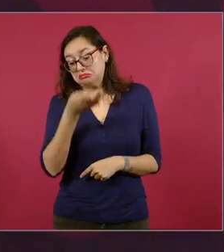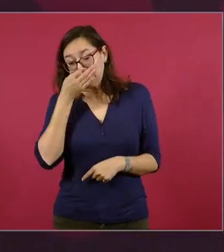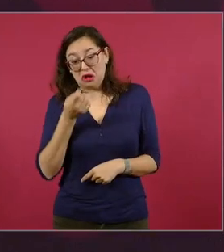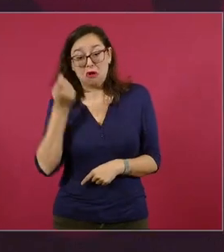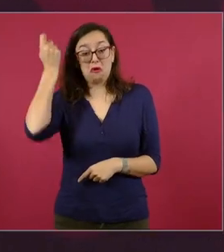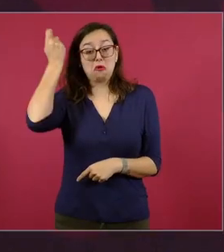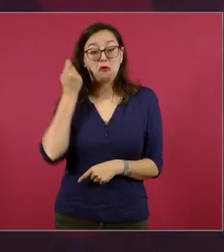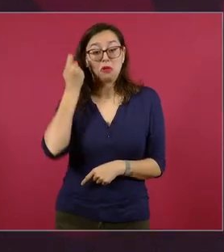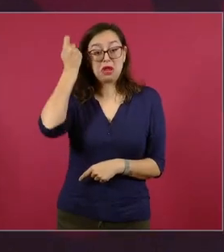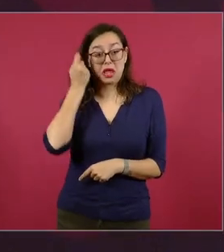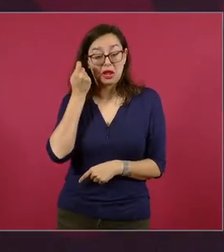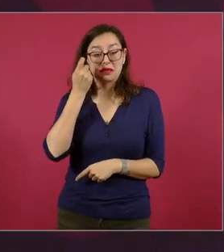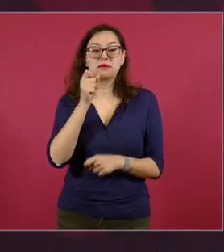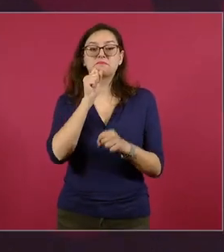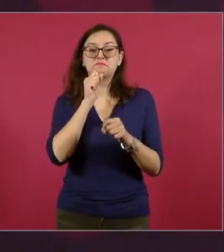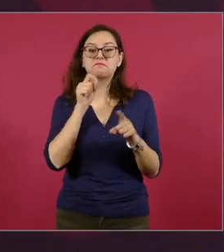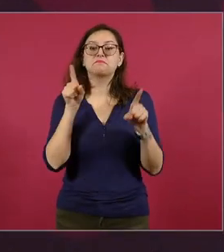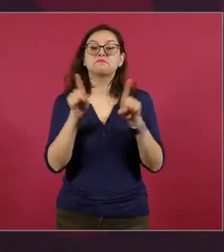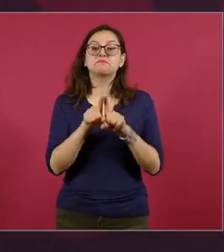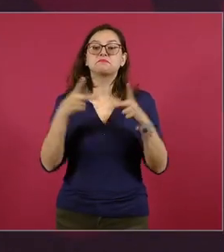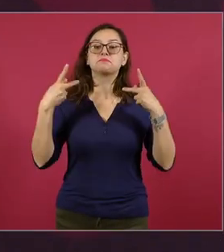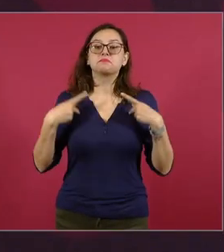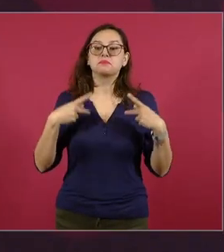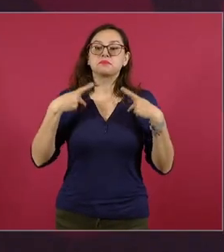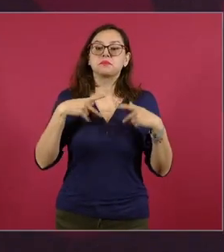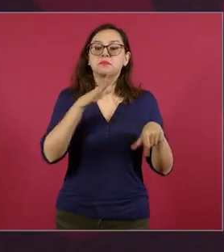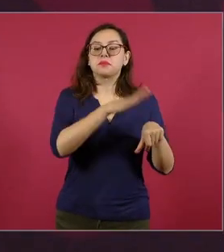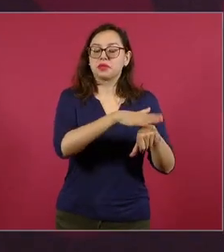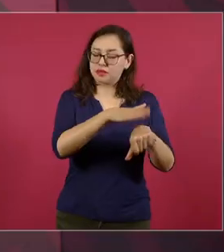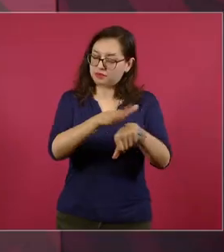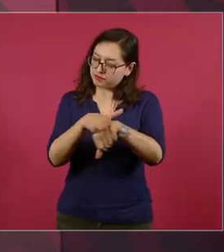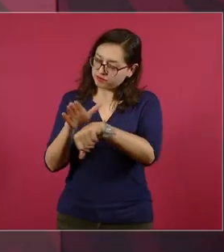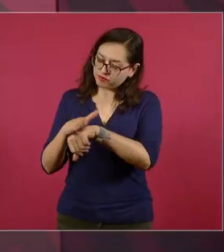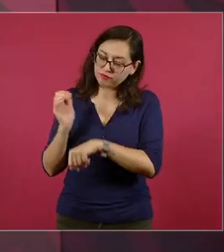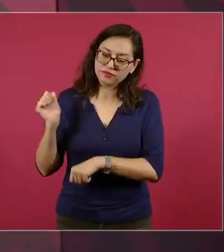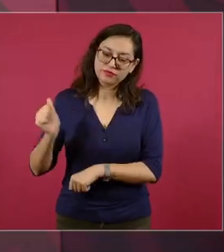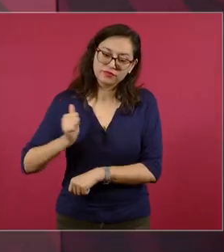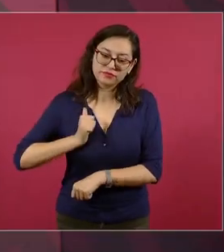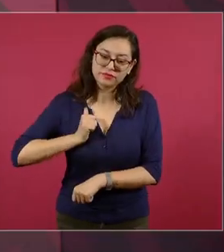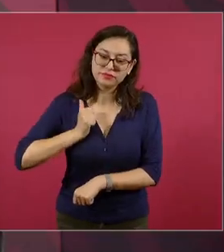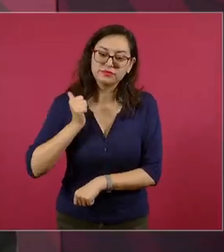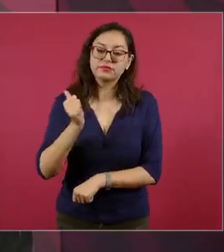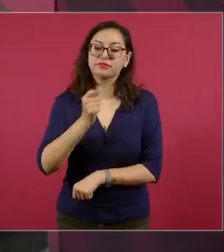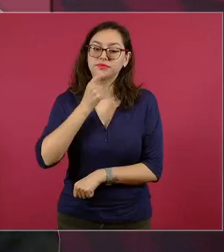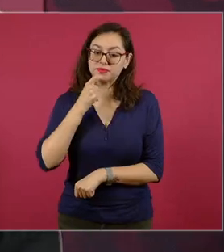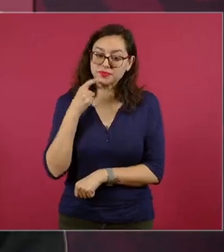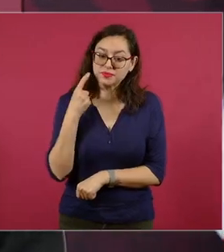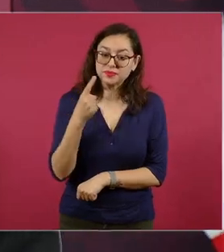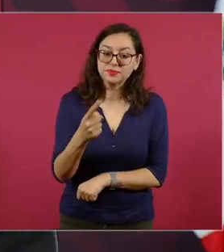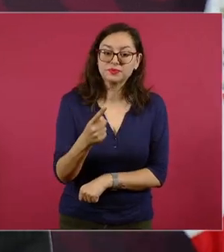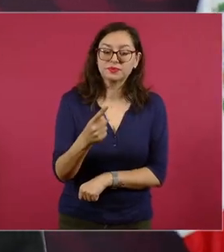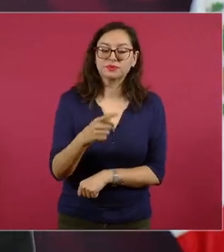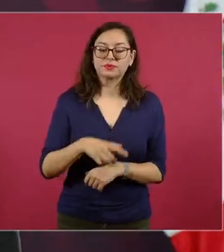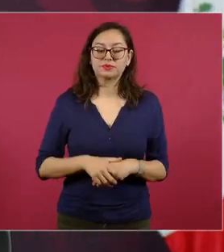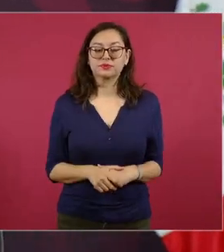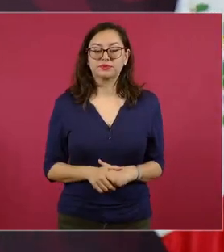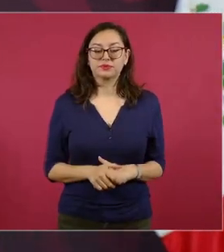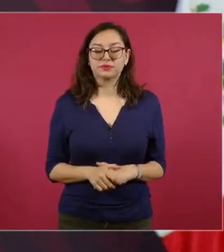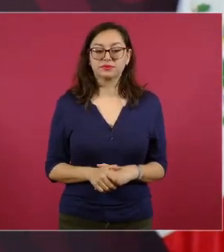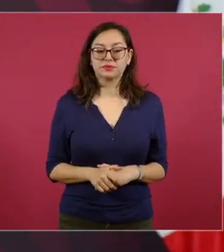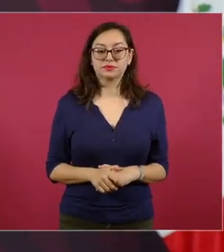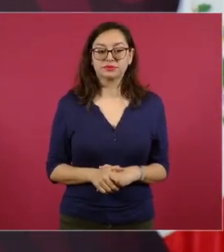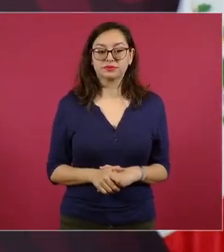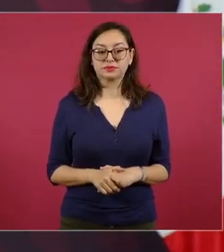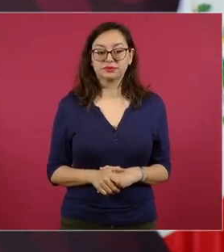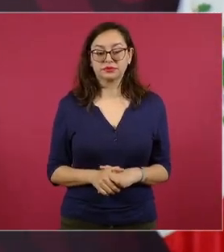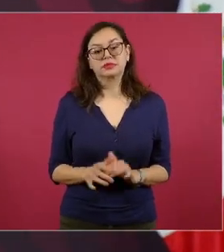Y también decirle a la gente, aprovechando que pues ya es